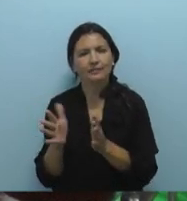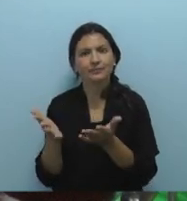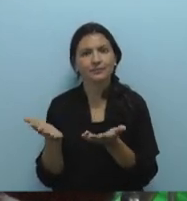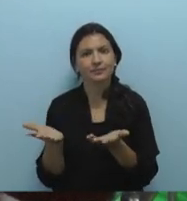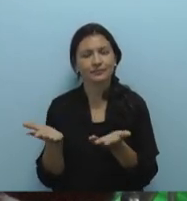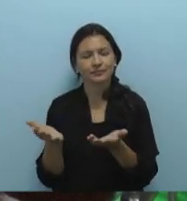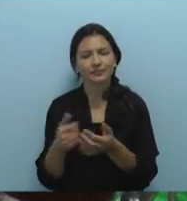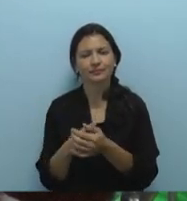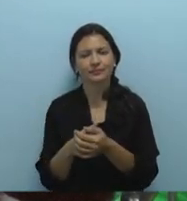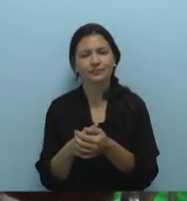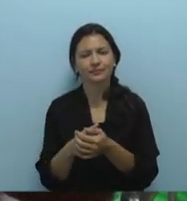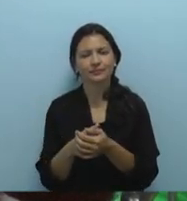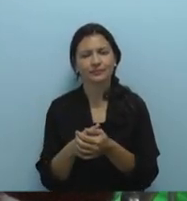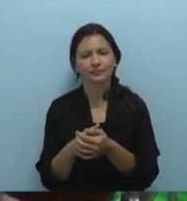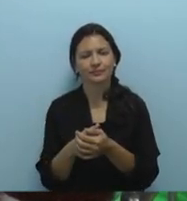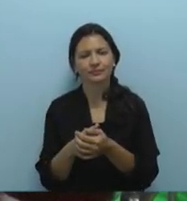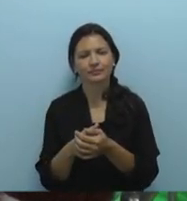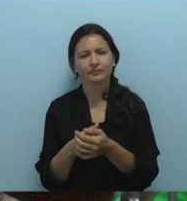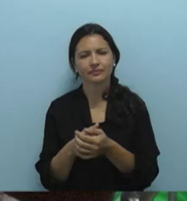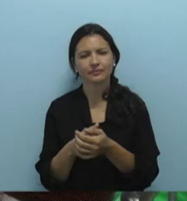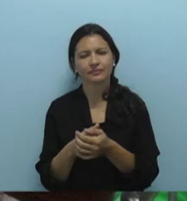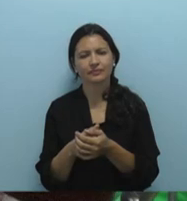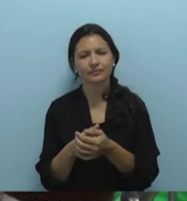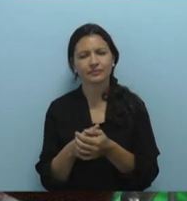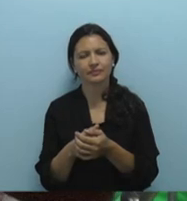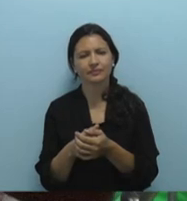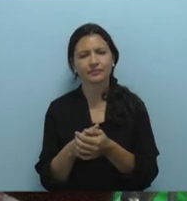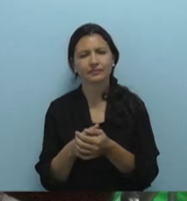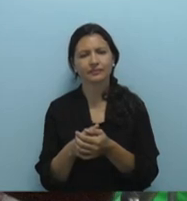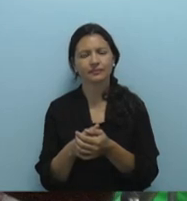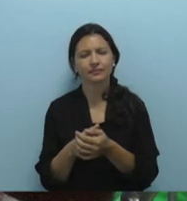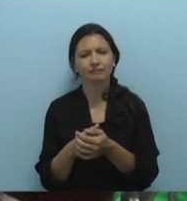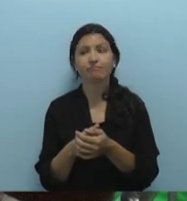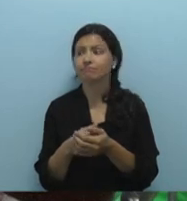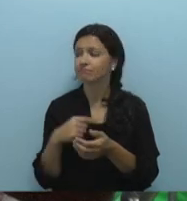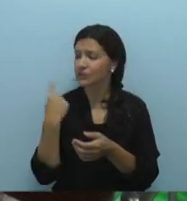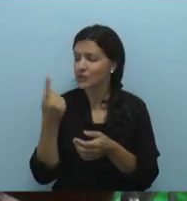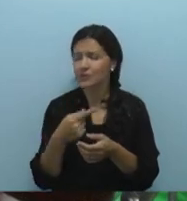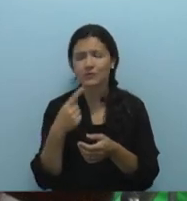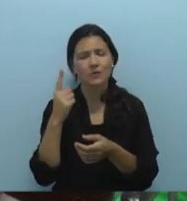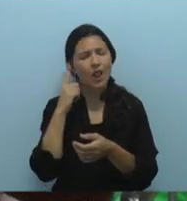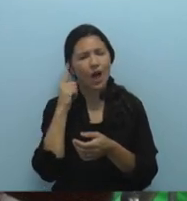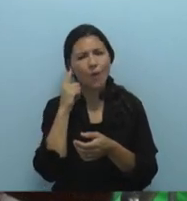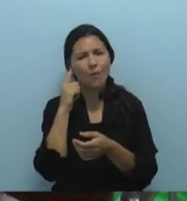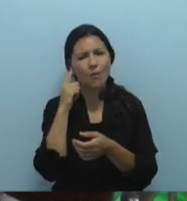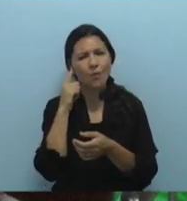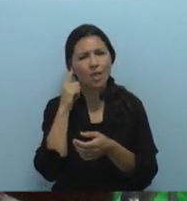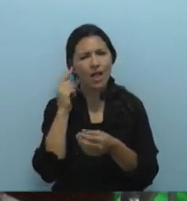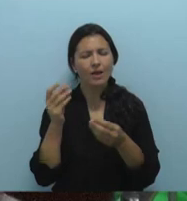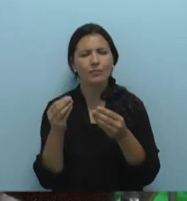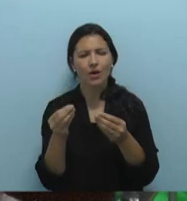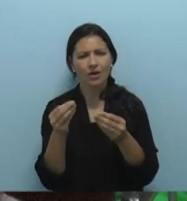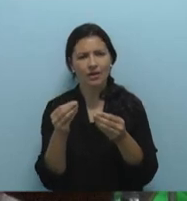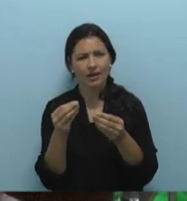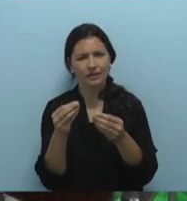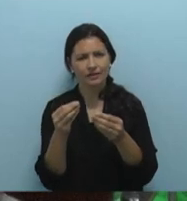extraño que muchas veces escuchamos en este recinto es cuando nosotros